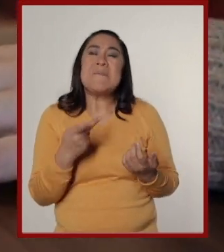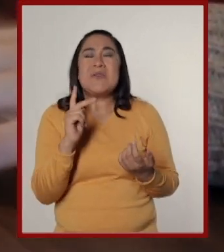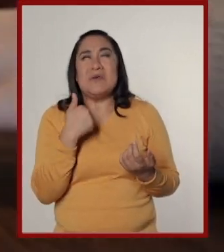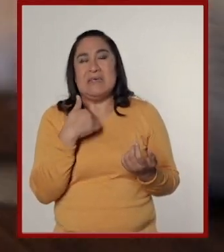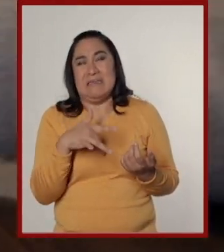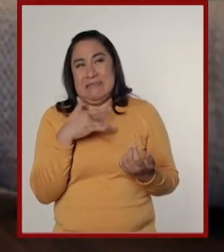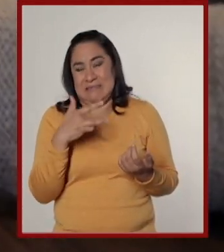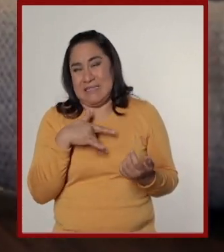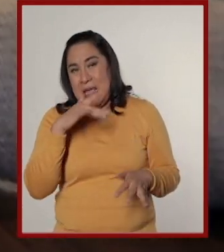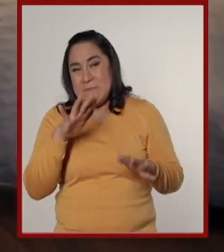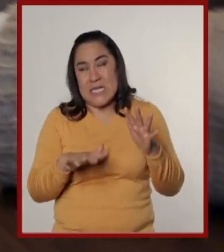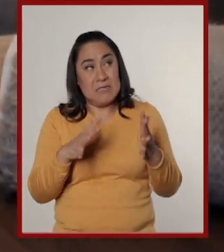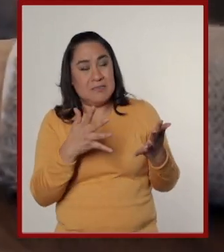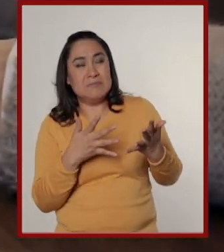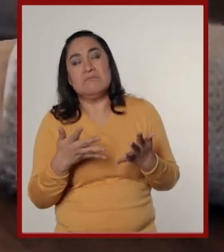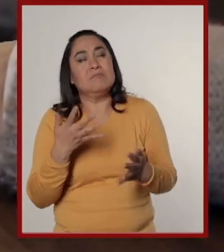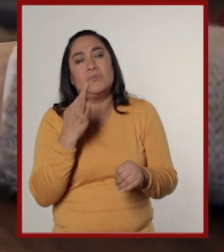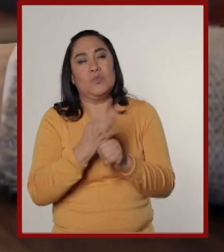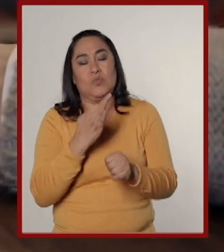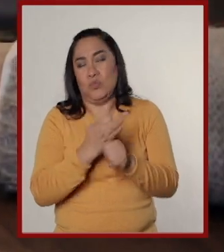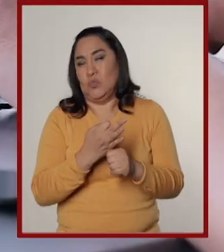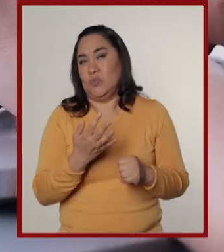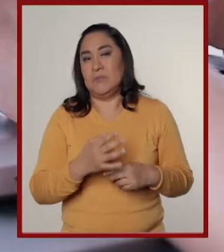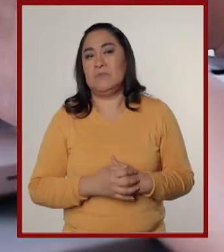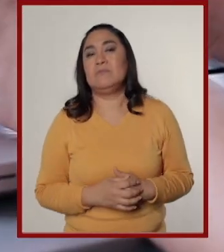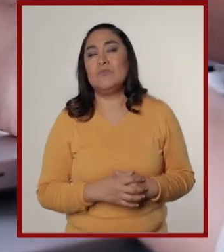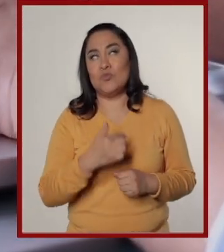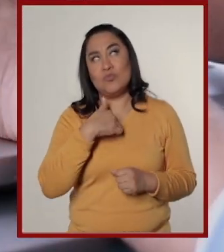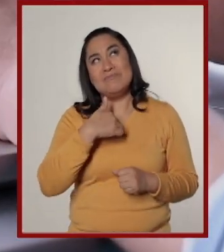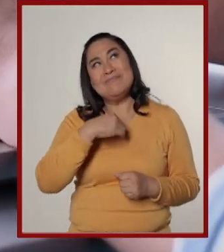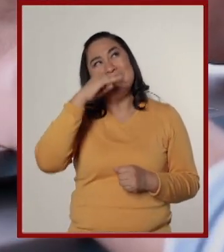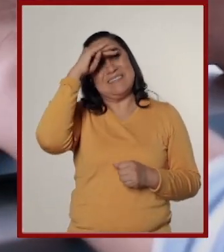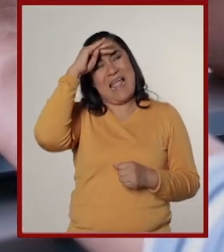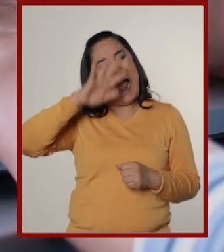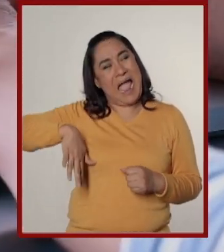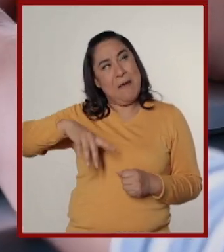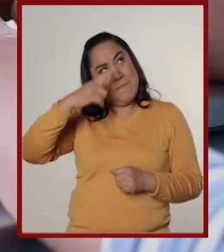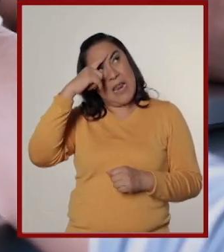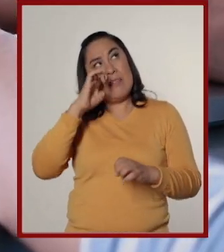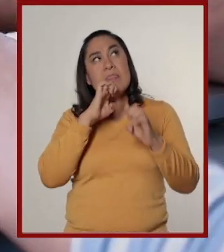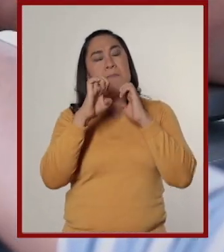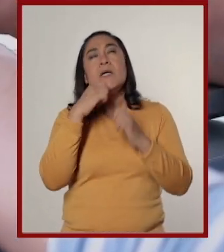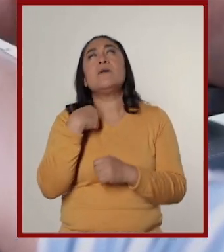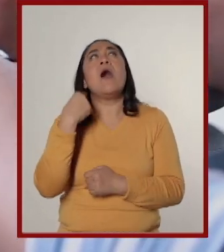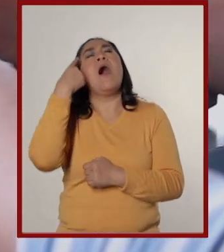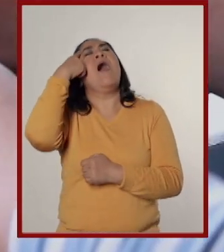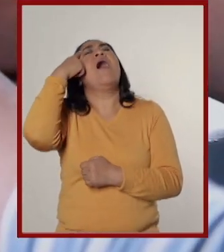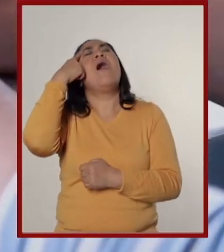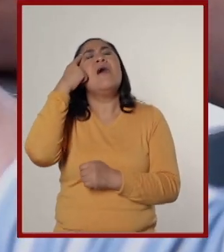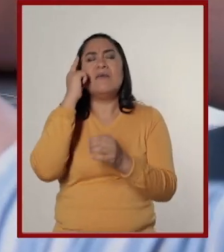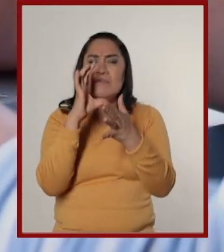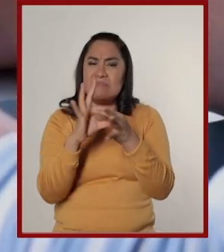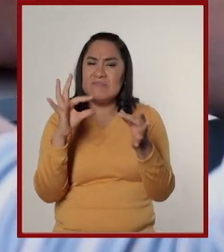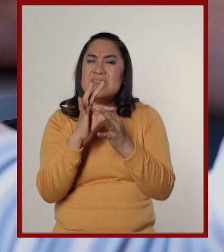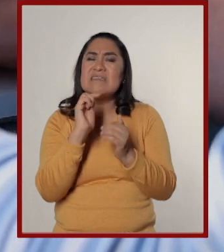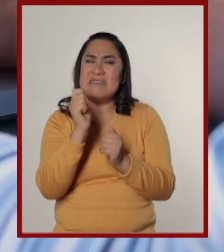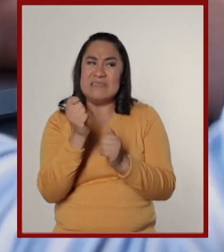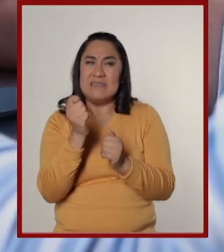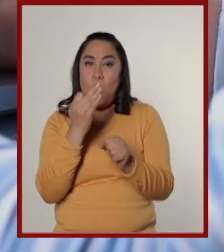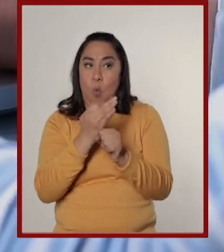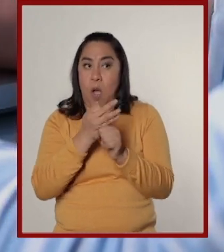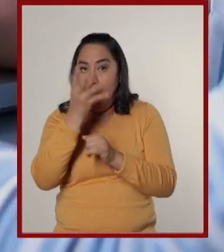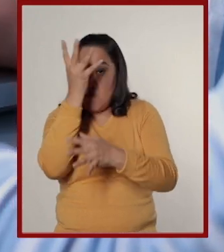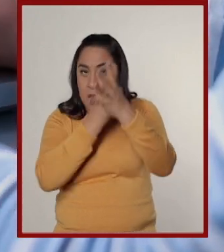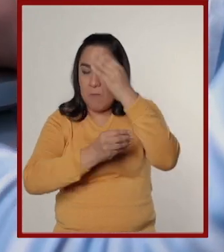tener ahí su computadora y acercarse o pagarse el café, el cibercafé, etcétera. Luego resulta que ahora la necesitamos en lo cotidiano para